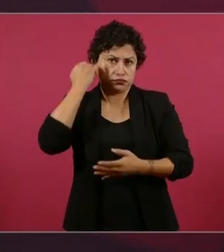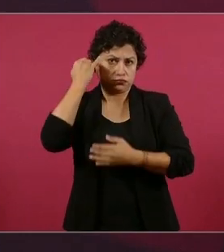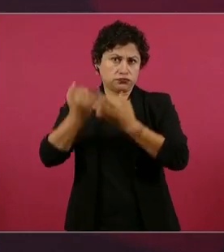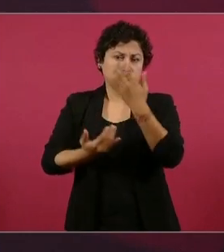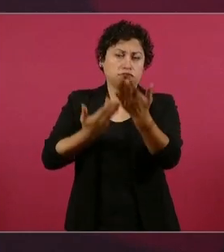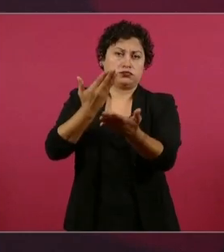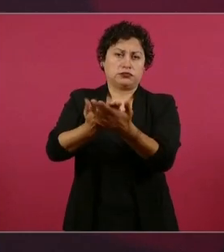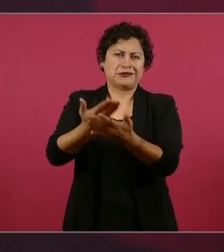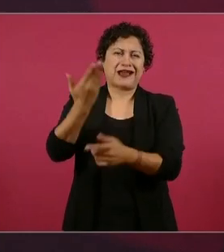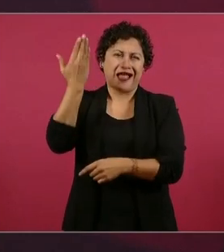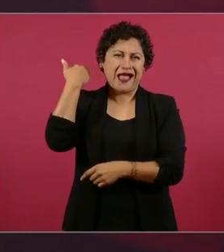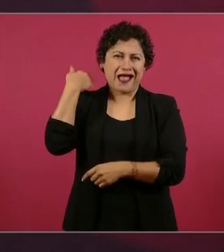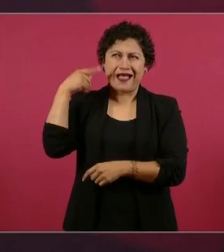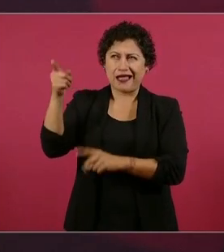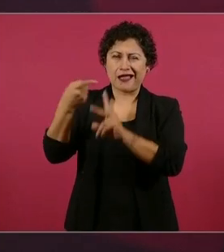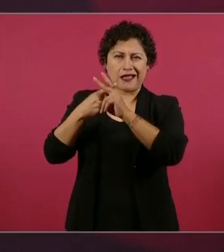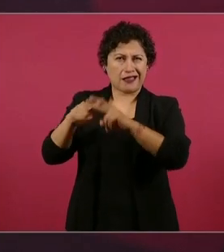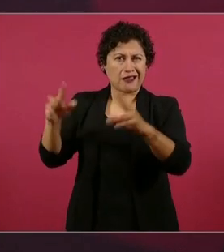su momento